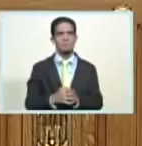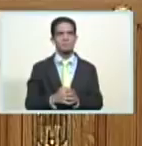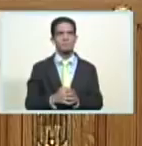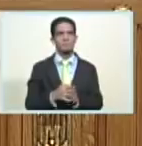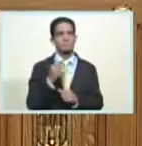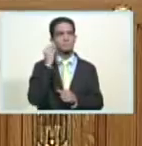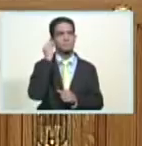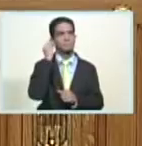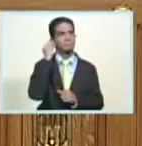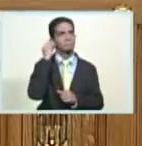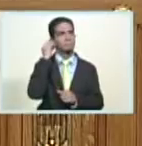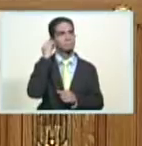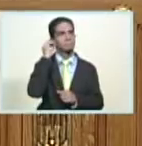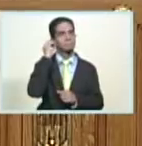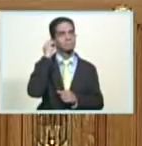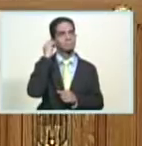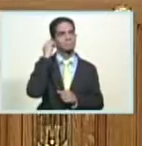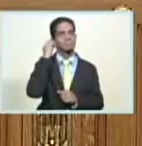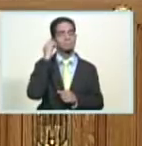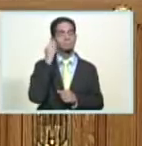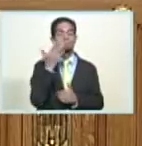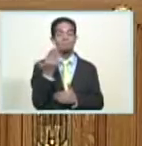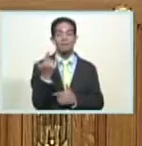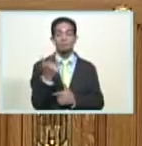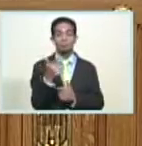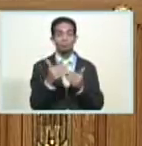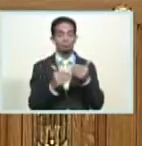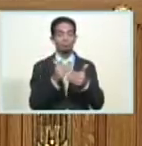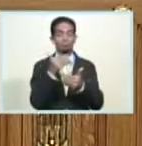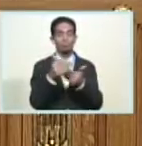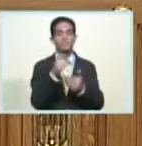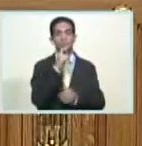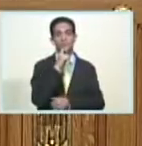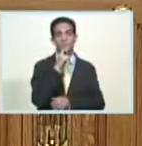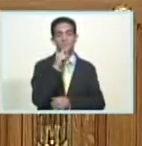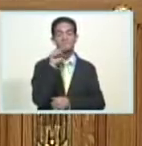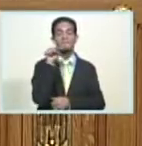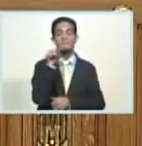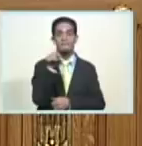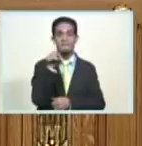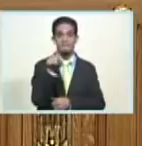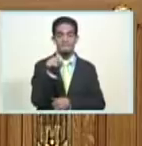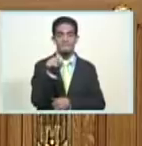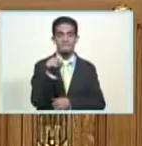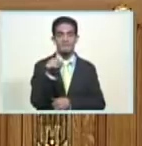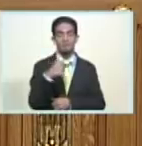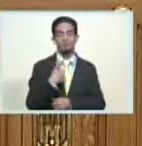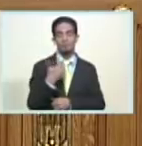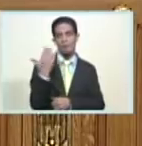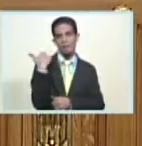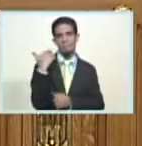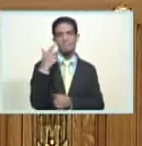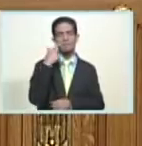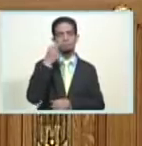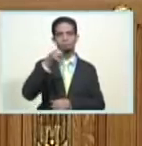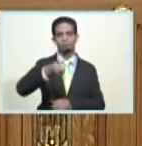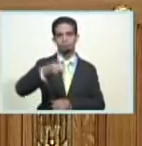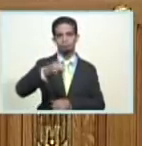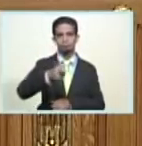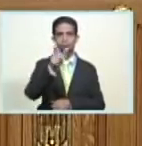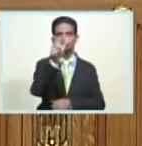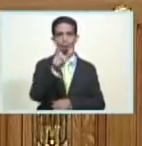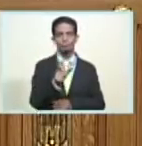Bueno, son procesos contradictorios, complejos. Y de allí, yo conocí a Julio Escalona, que estaba